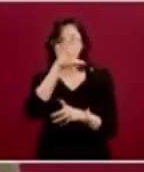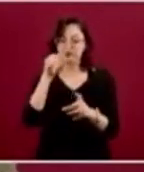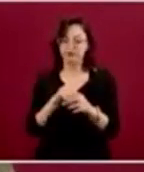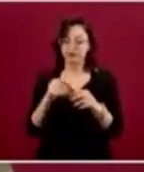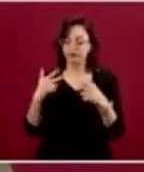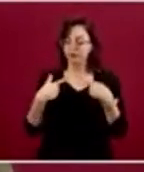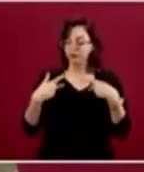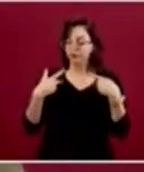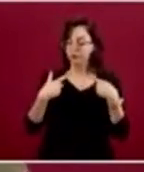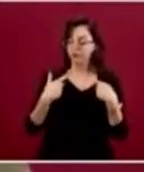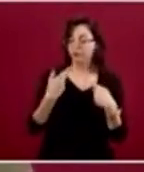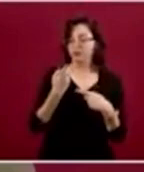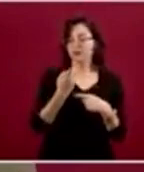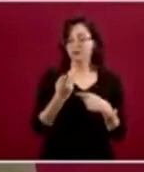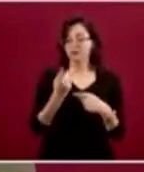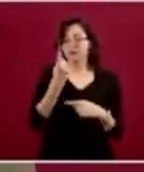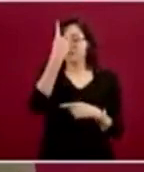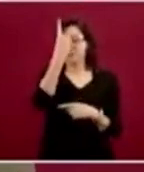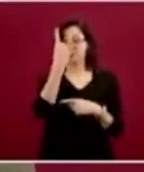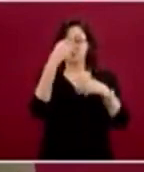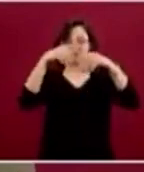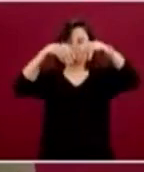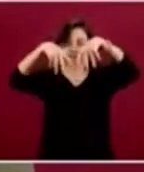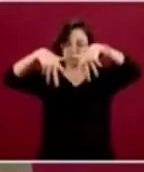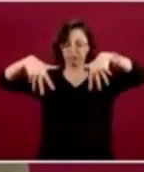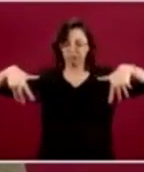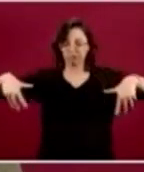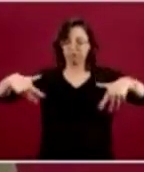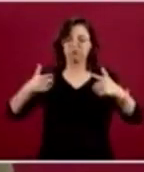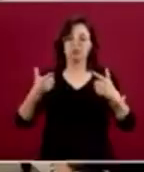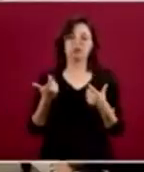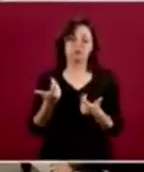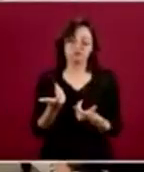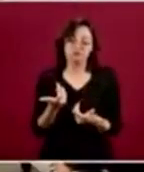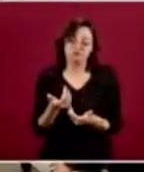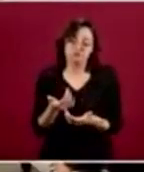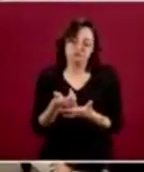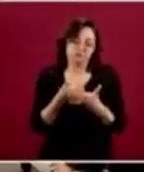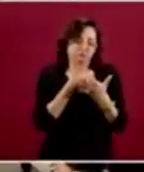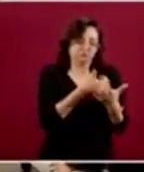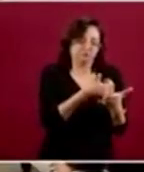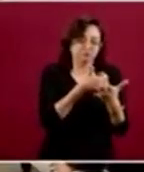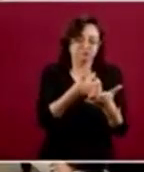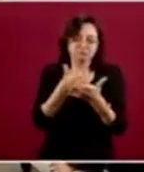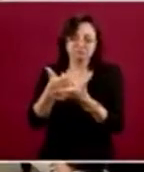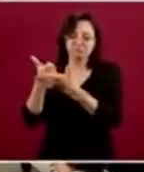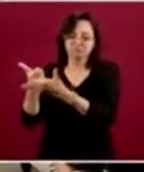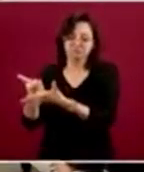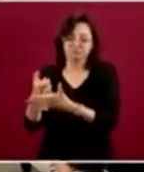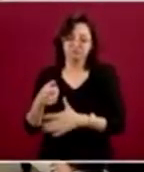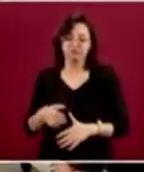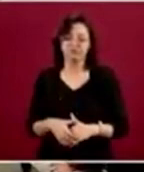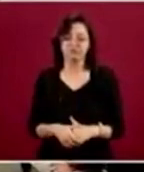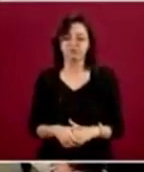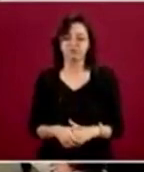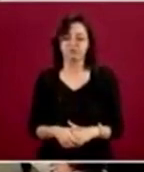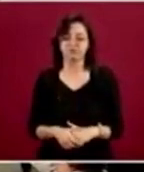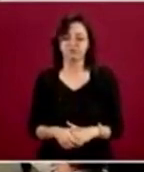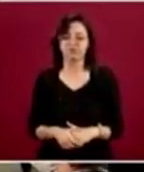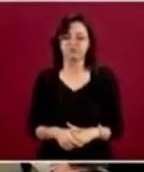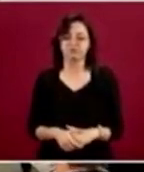humano de que un médico especialista pueda llegar a distribuir su capacidad en una segunda